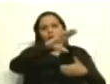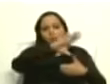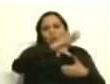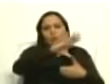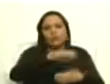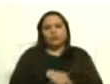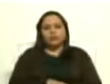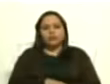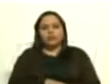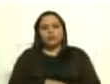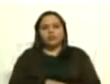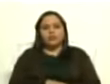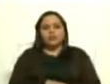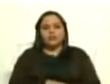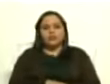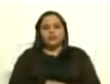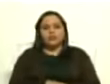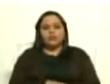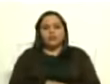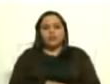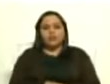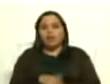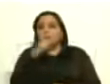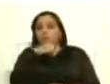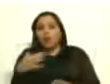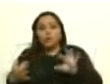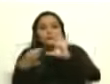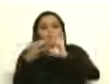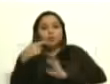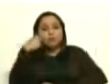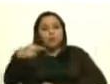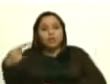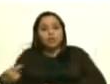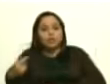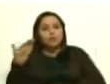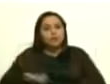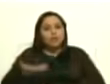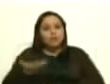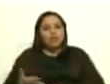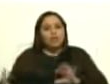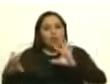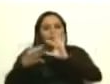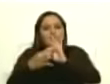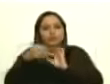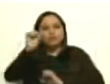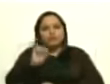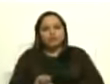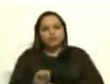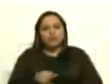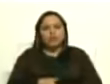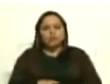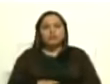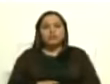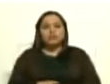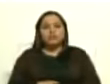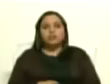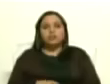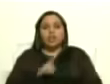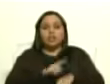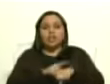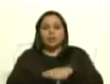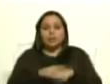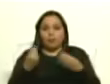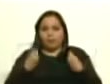sido gracias a la desunión política y por eso la relevancia de UNASUR, los tiempos que vivimos de UNASUR y de la